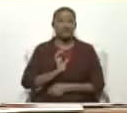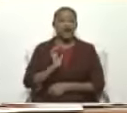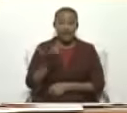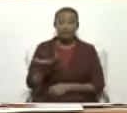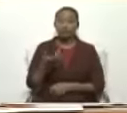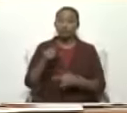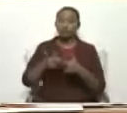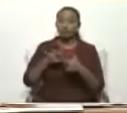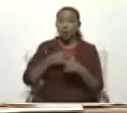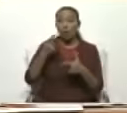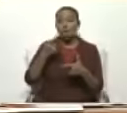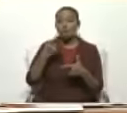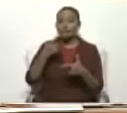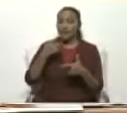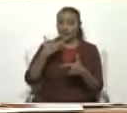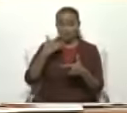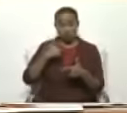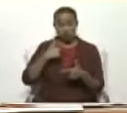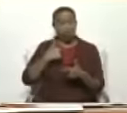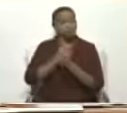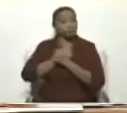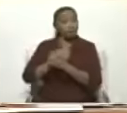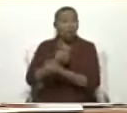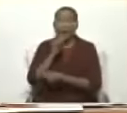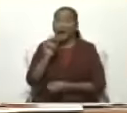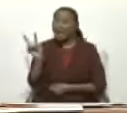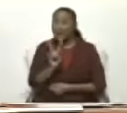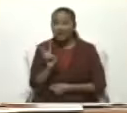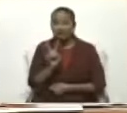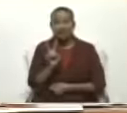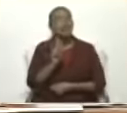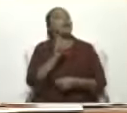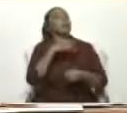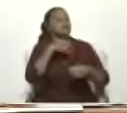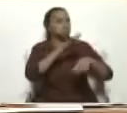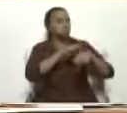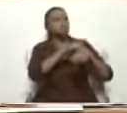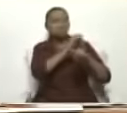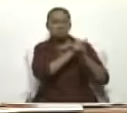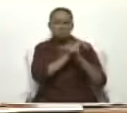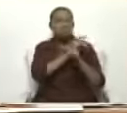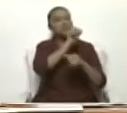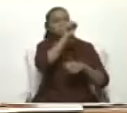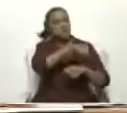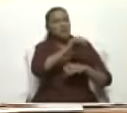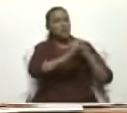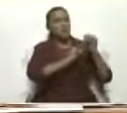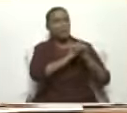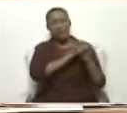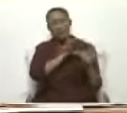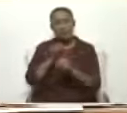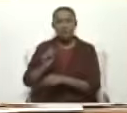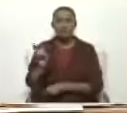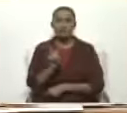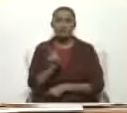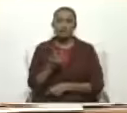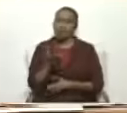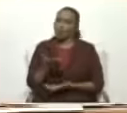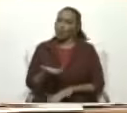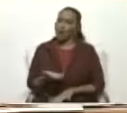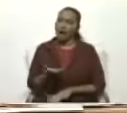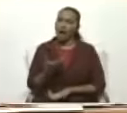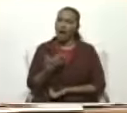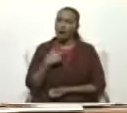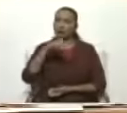se piden invasiones. Y yo tengo a mis hijos, ponte aquí, yo a mis hijos. Y estoy escuchando, van a invadir